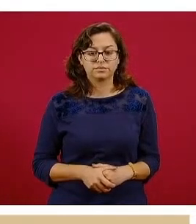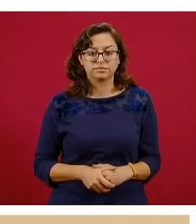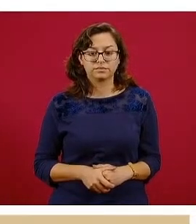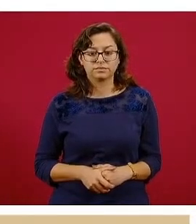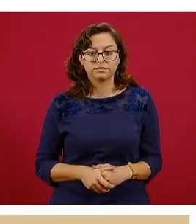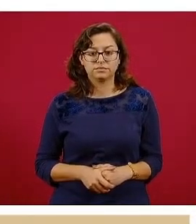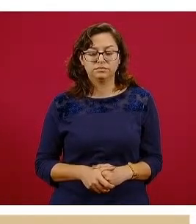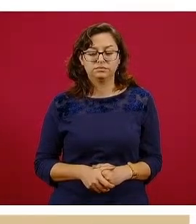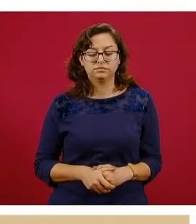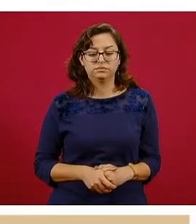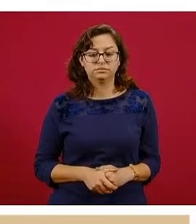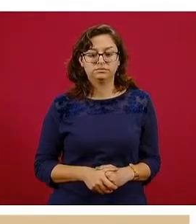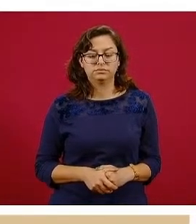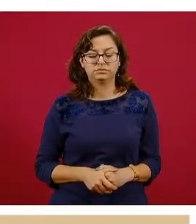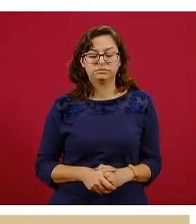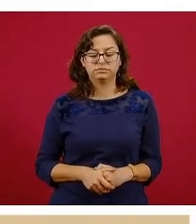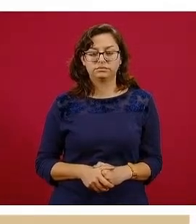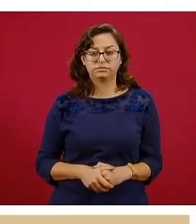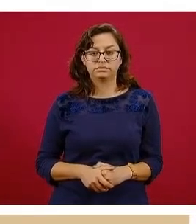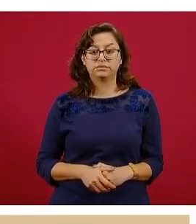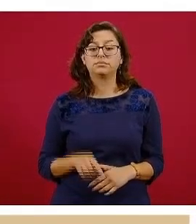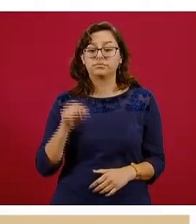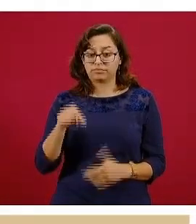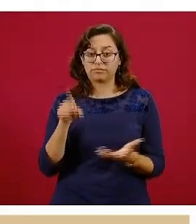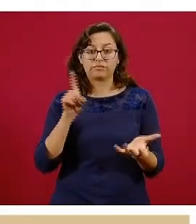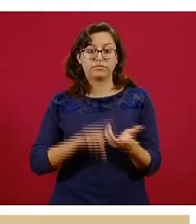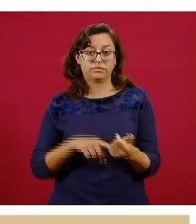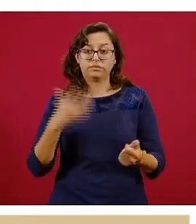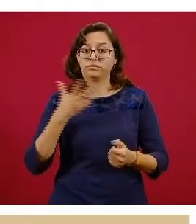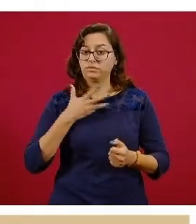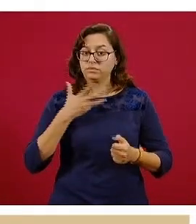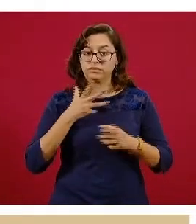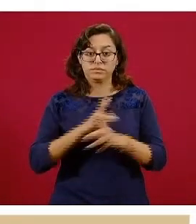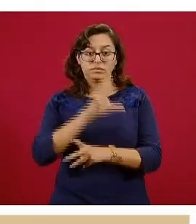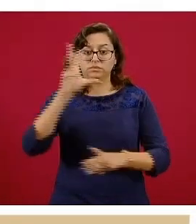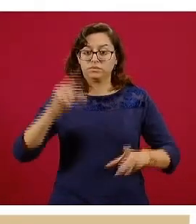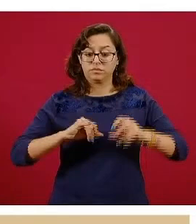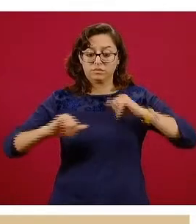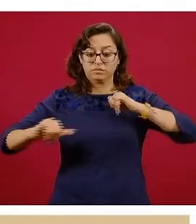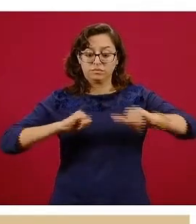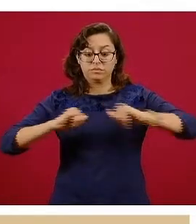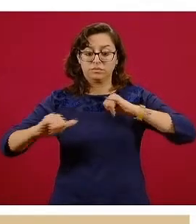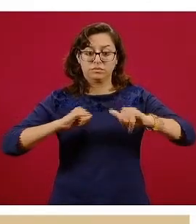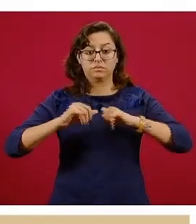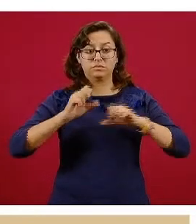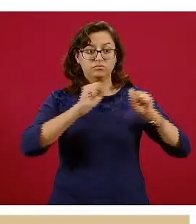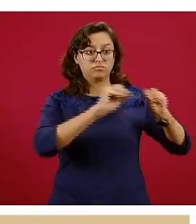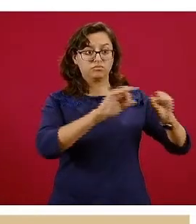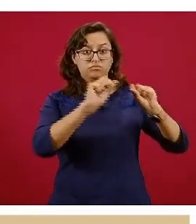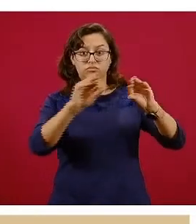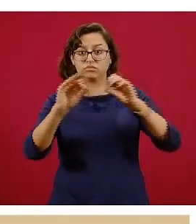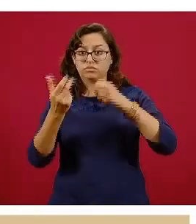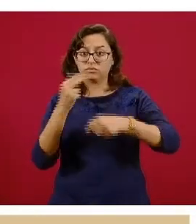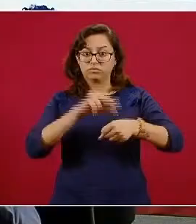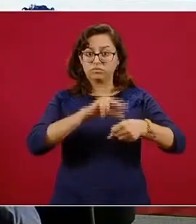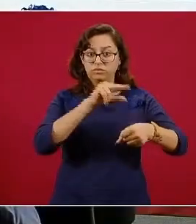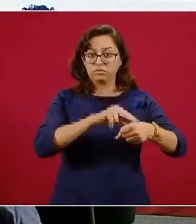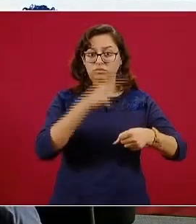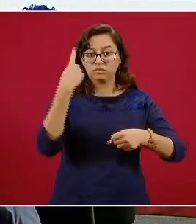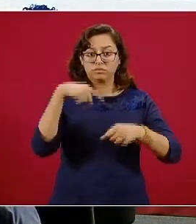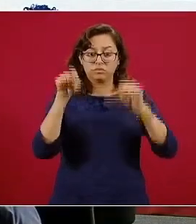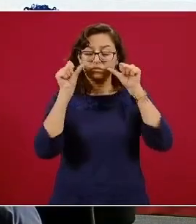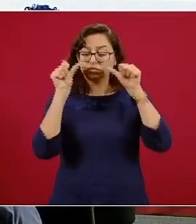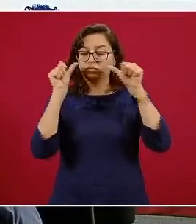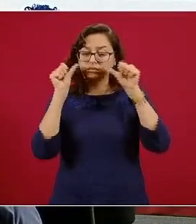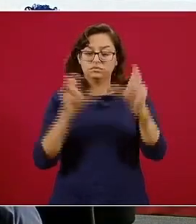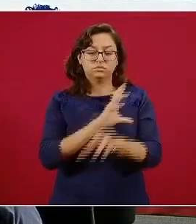Indesol, donde tenemos un mapa interactivo para ubicar estos servicios especializados. Aquí se otorga atención